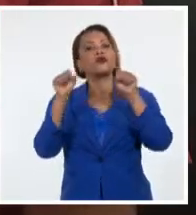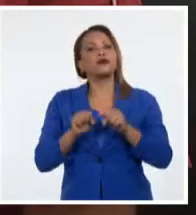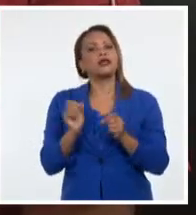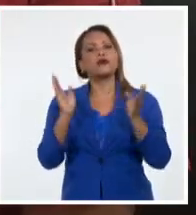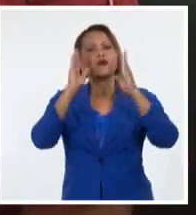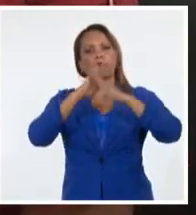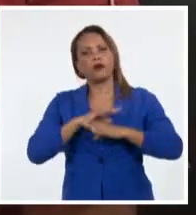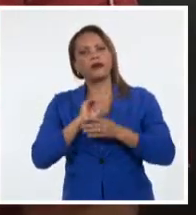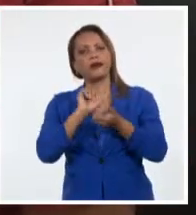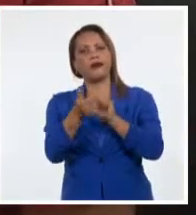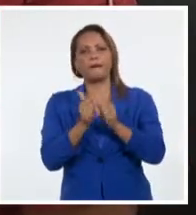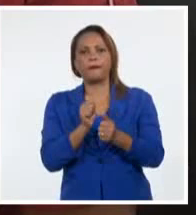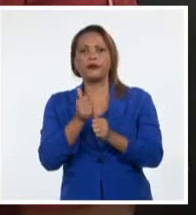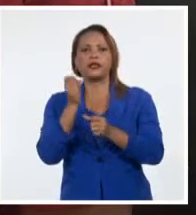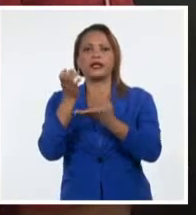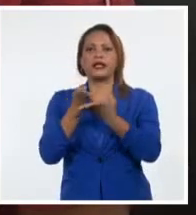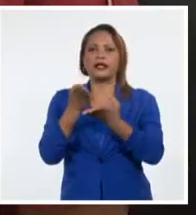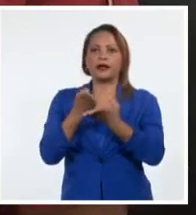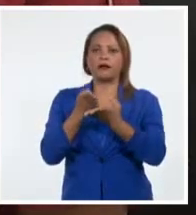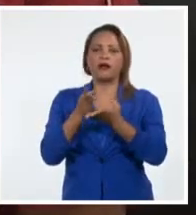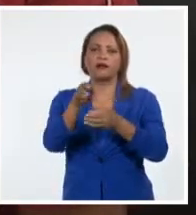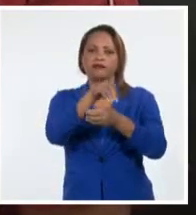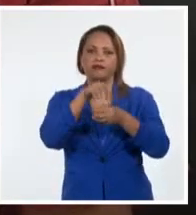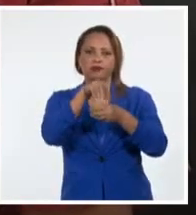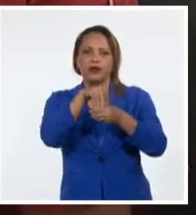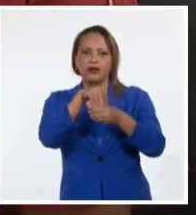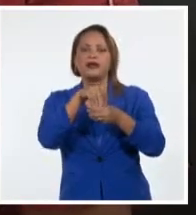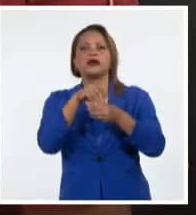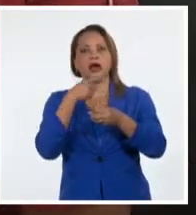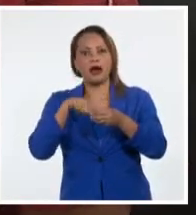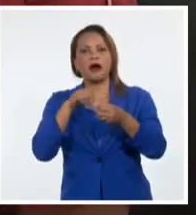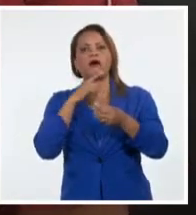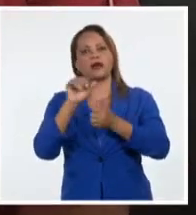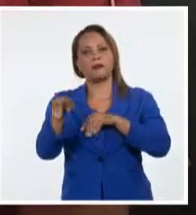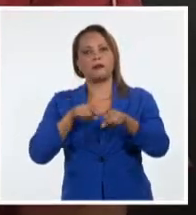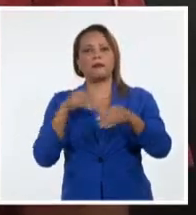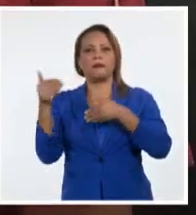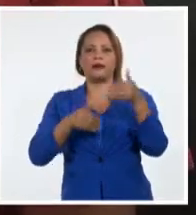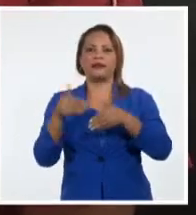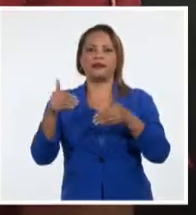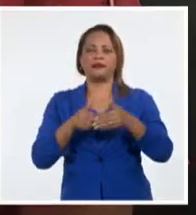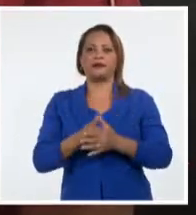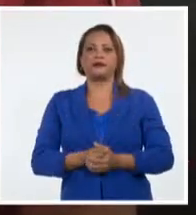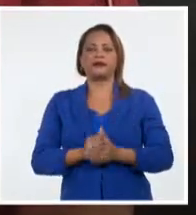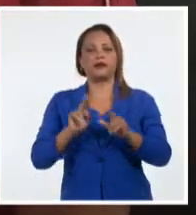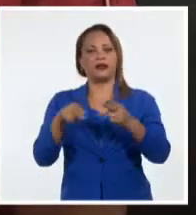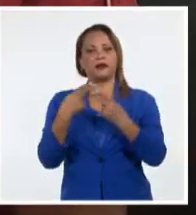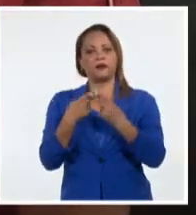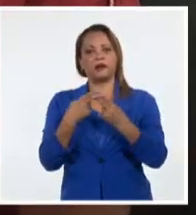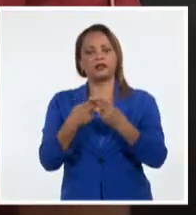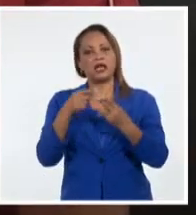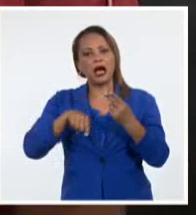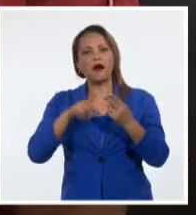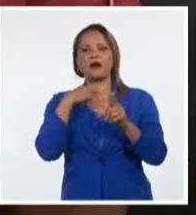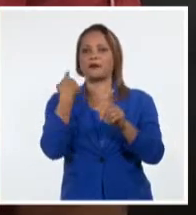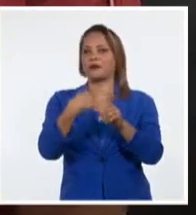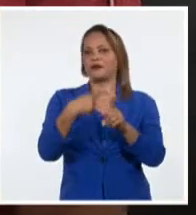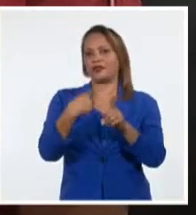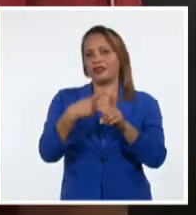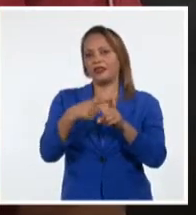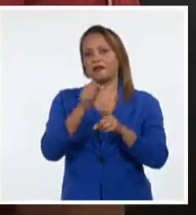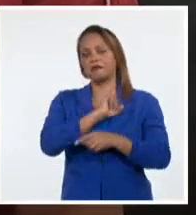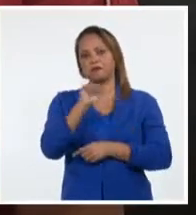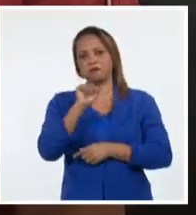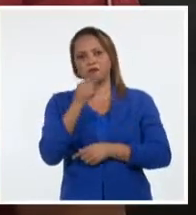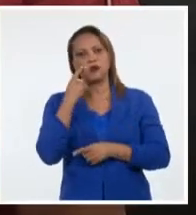atletas en las sedes, en los centros de las áreas deportivas, pudieran participar en los juegos escolares. Pero bueno, fue positivo, esto, se lograron